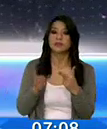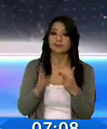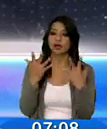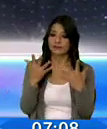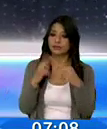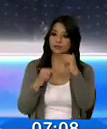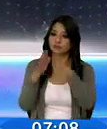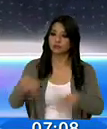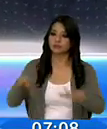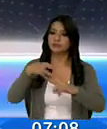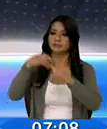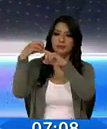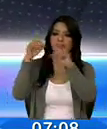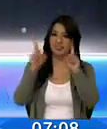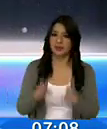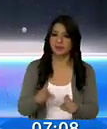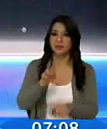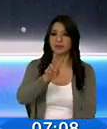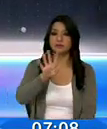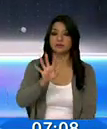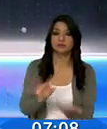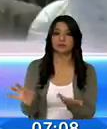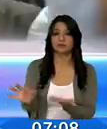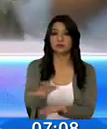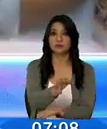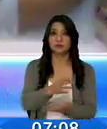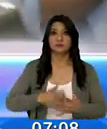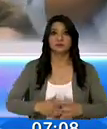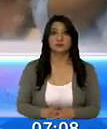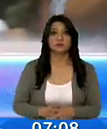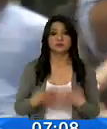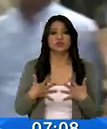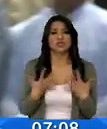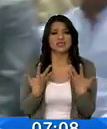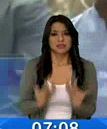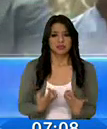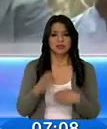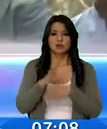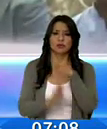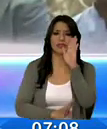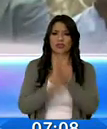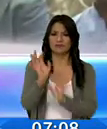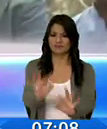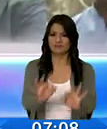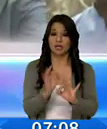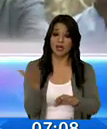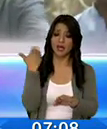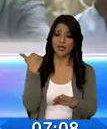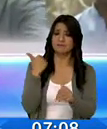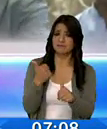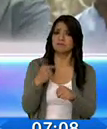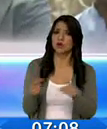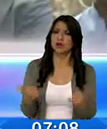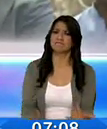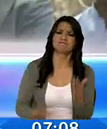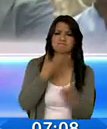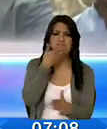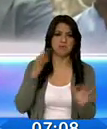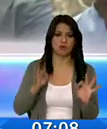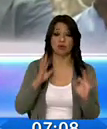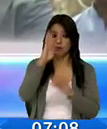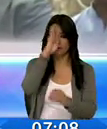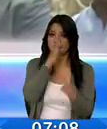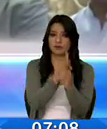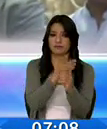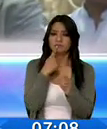obras prioritarias en 25 cantones. Nosotros queremos dejar un país mejor que el que recibimos. Ese es nuestro único objetivo.